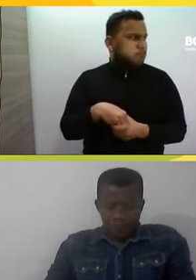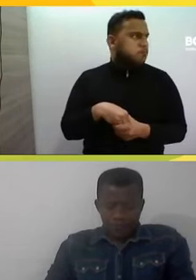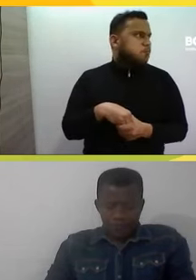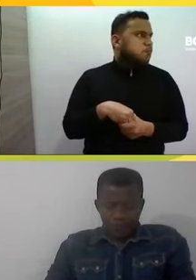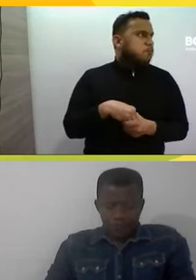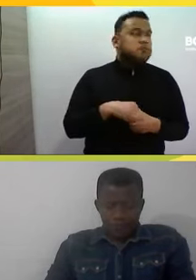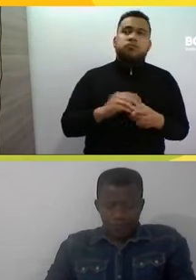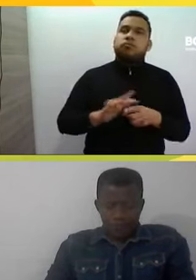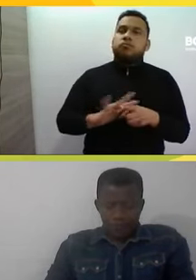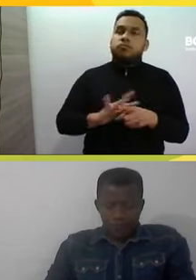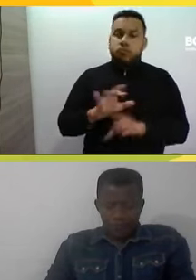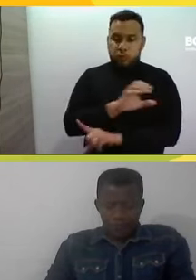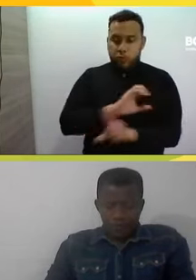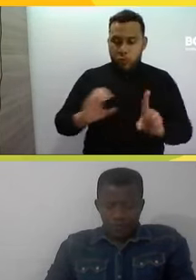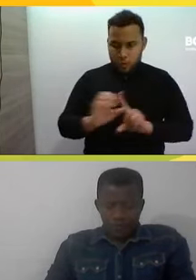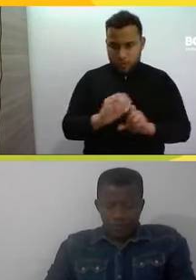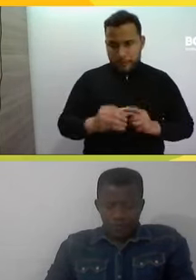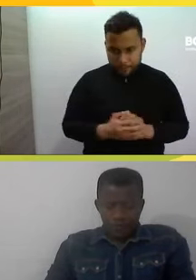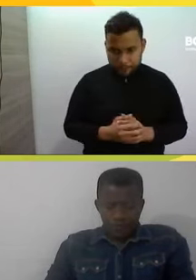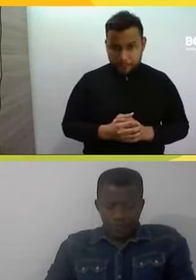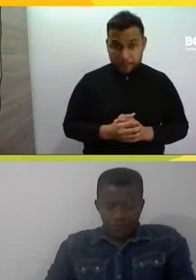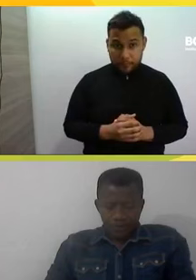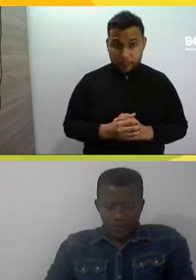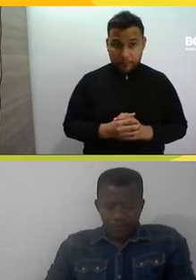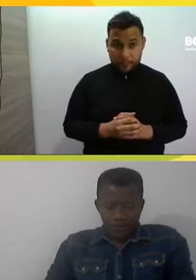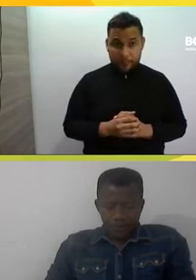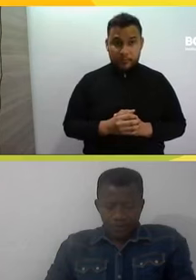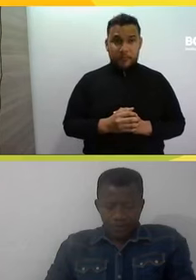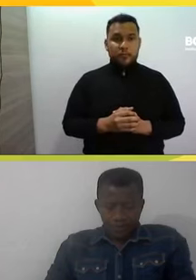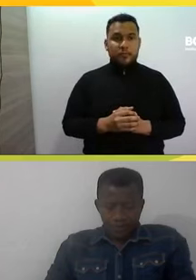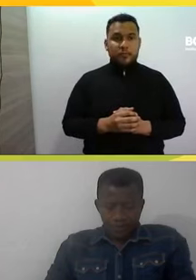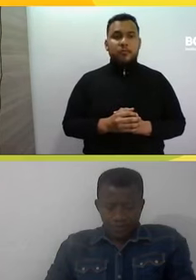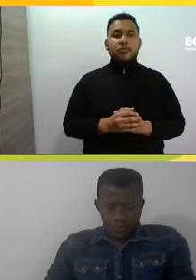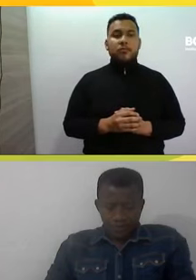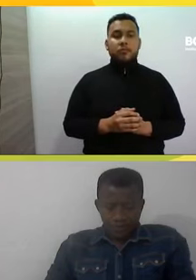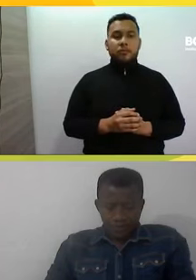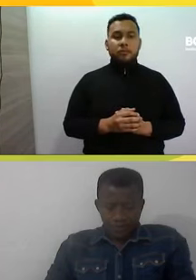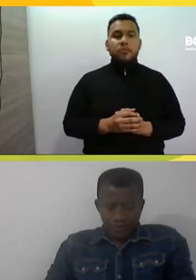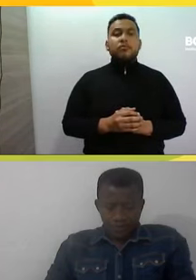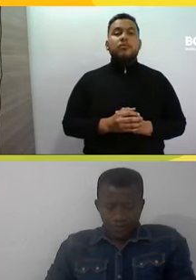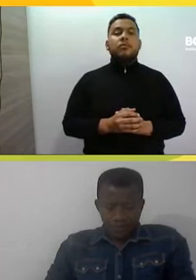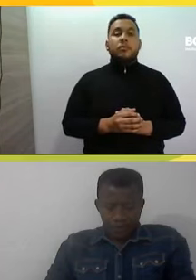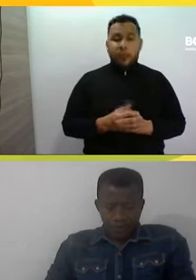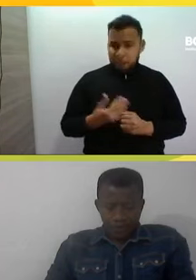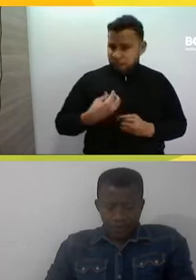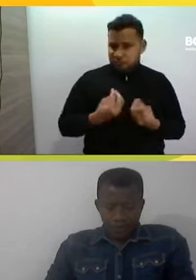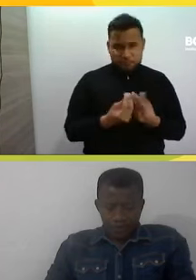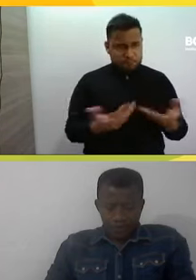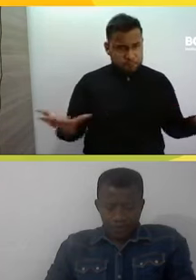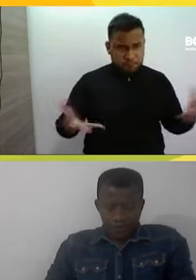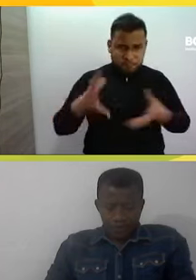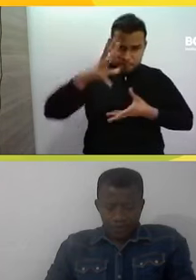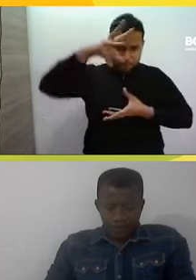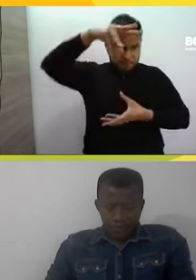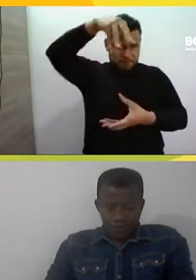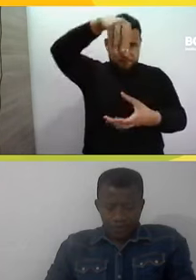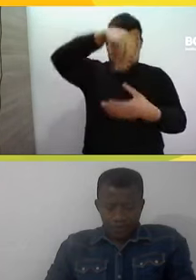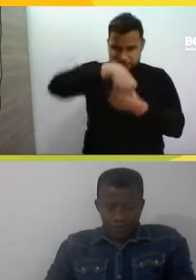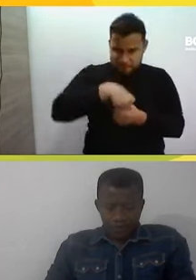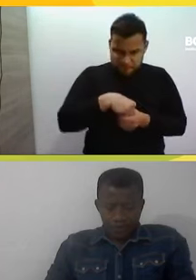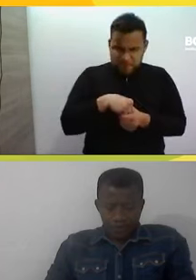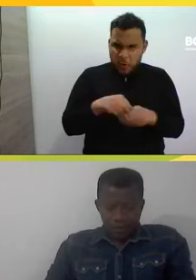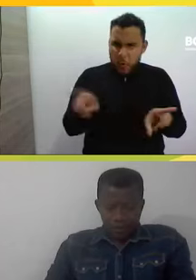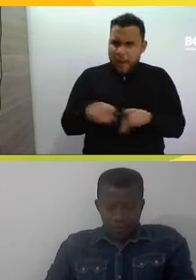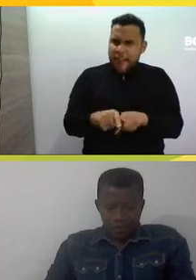este ejercicio cultural. Estamos muchas veces inmersos, pero muchas veces a la